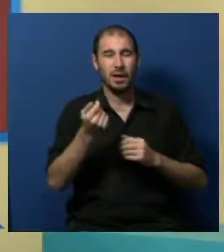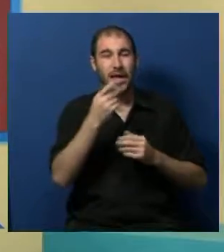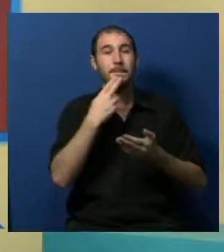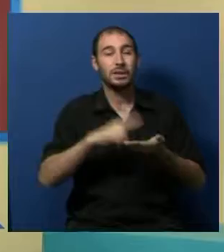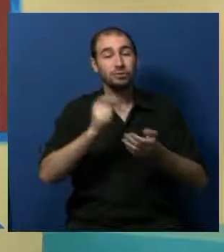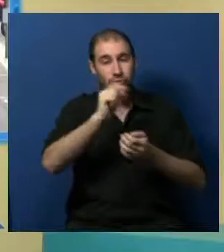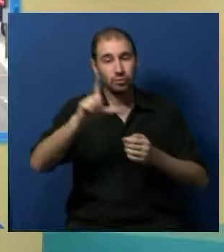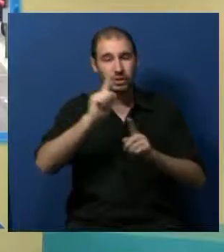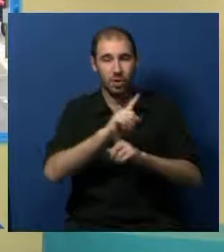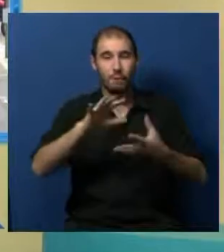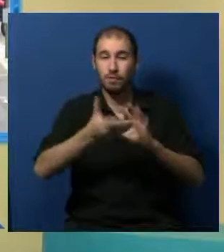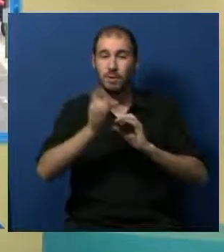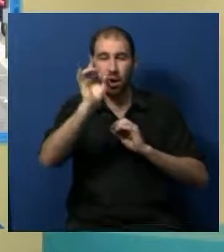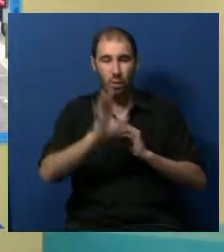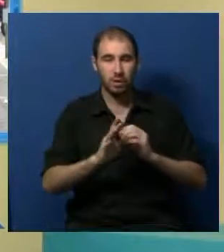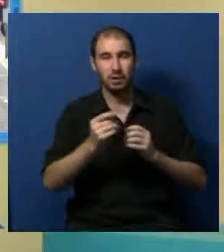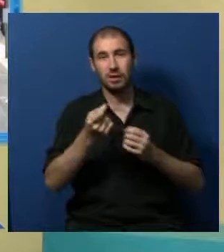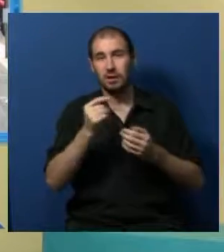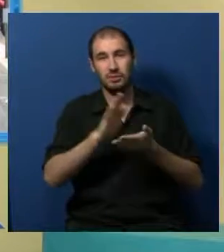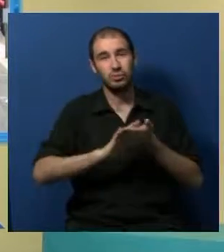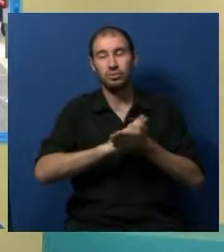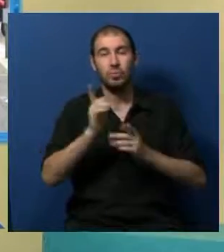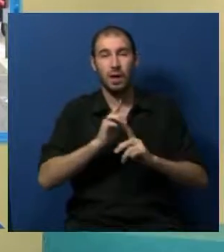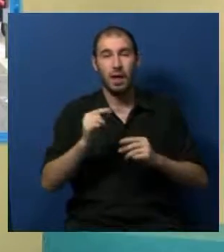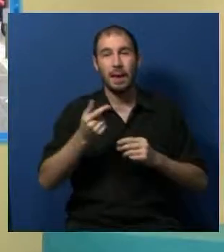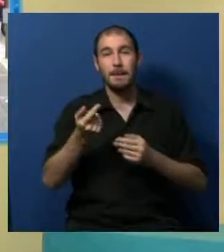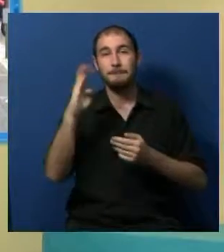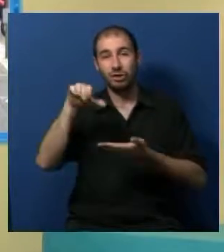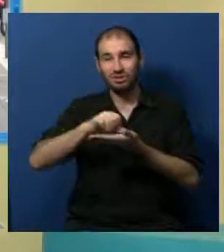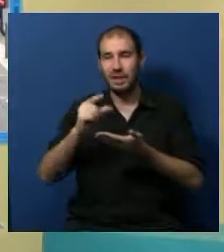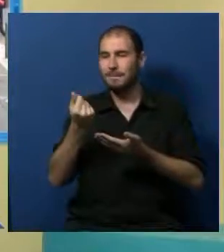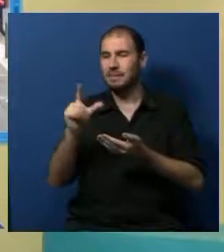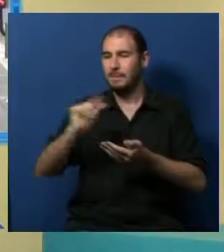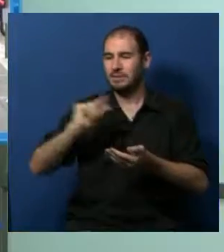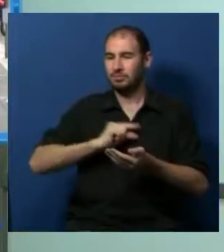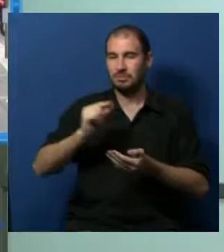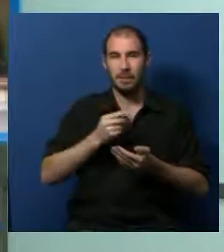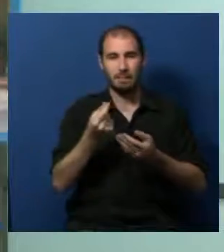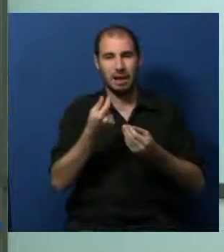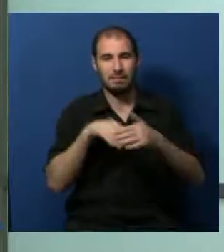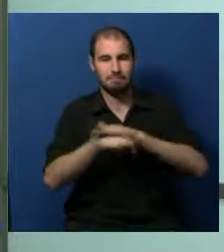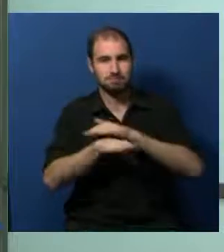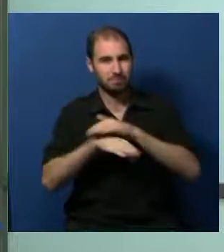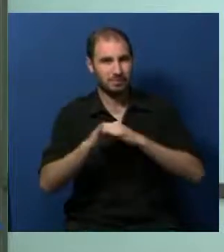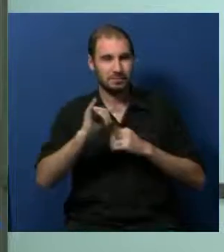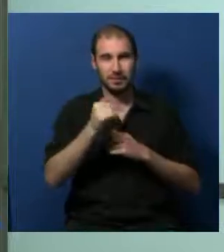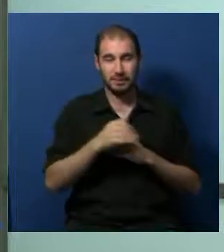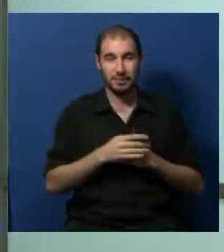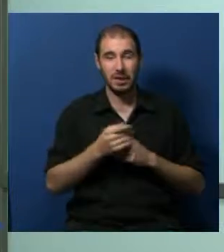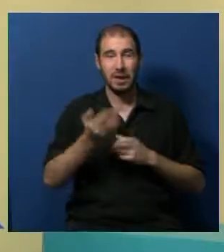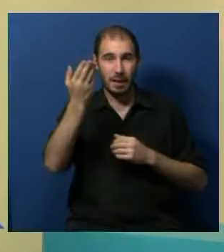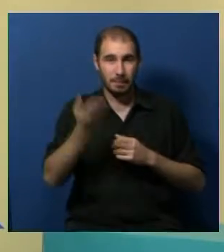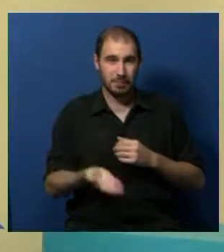impuestos, y la única forma, la única ventanilla que le quedaba era pedirle dinero al Banco Central. Si se emite mucha plata y se genera inflación. Exactamente, cuando